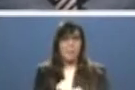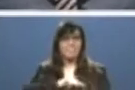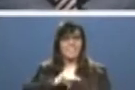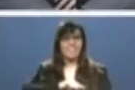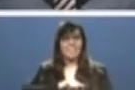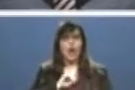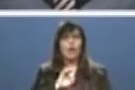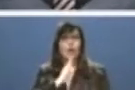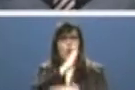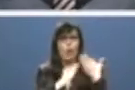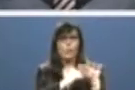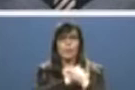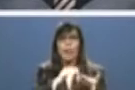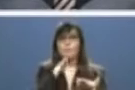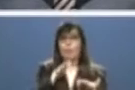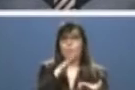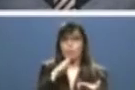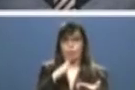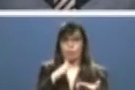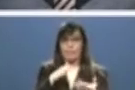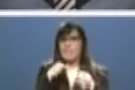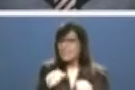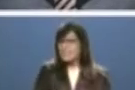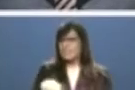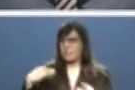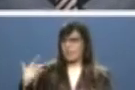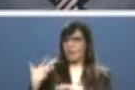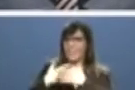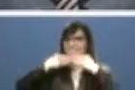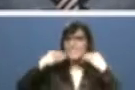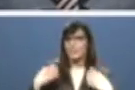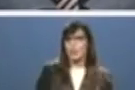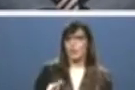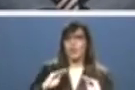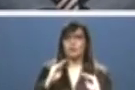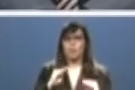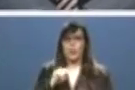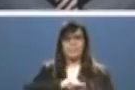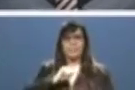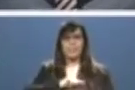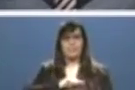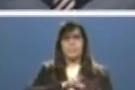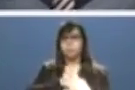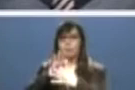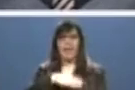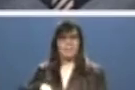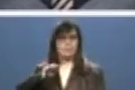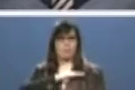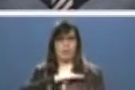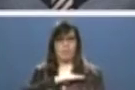comunidad cuando se encuentra, como siempre a lo largo de su historia, esencialmente española, cuando huye